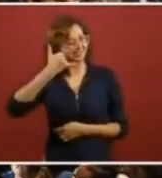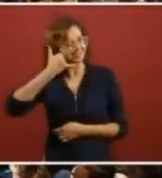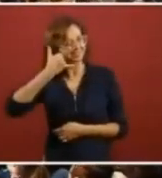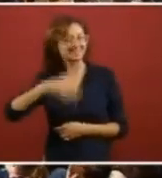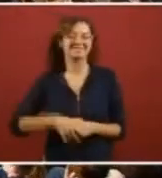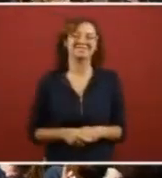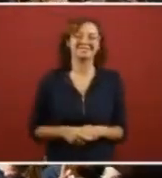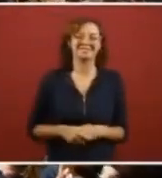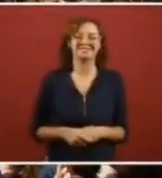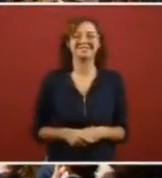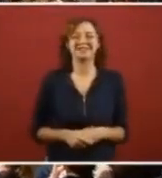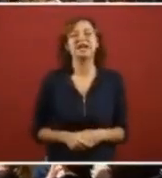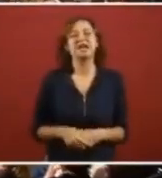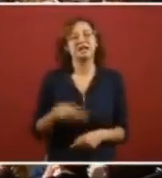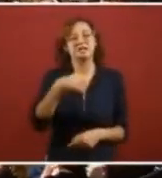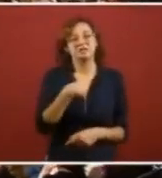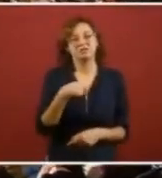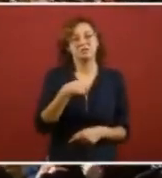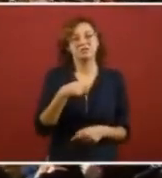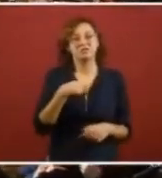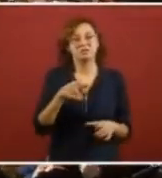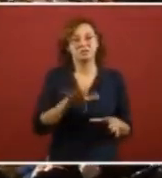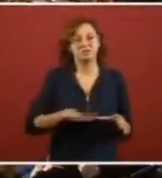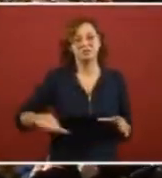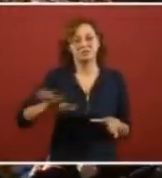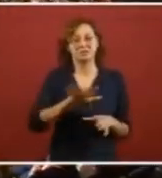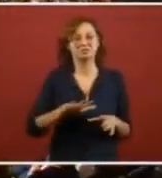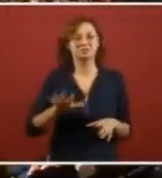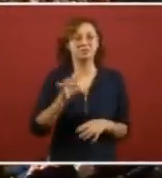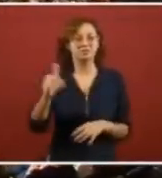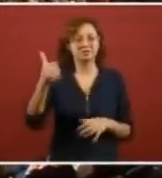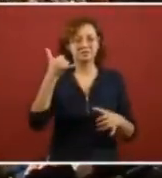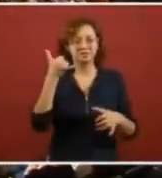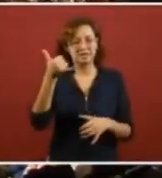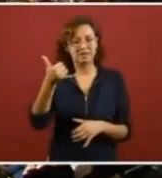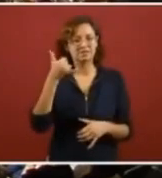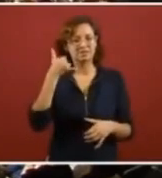Me tocaba esa área, lo de los teléfonos,